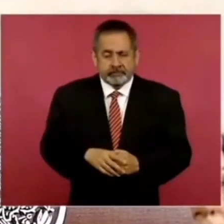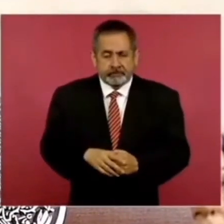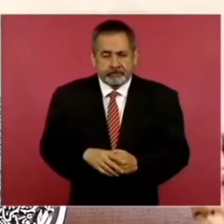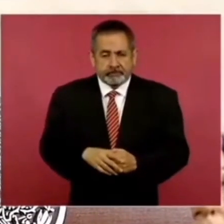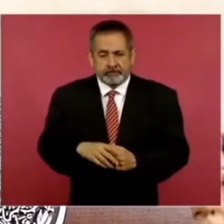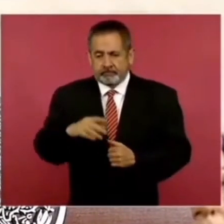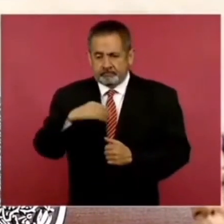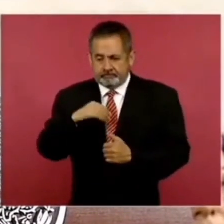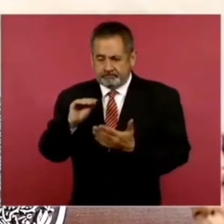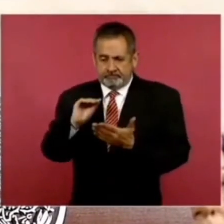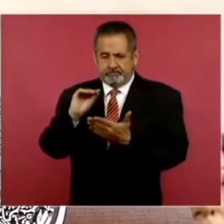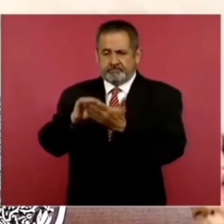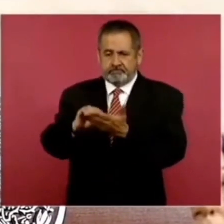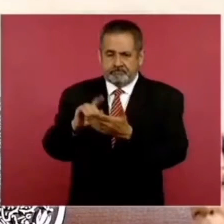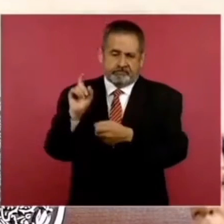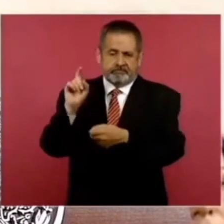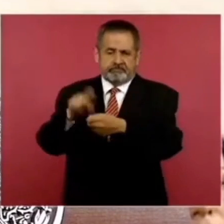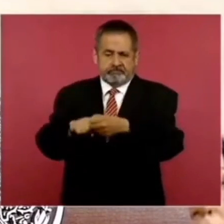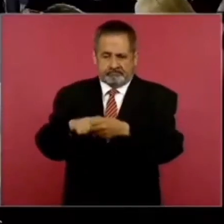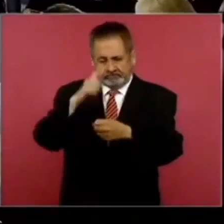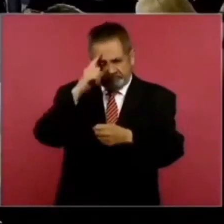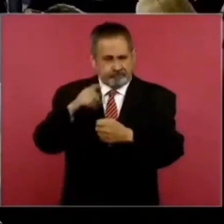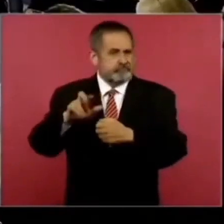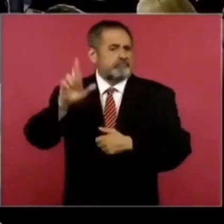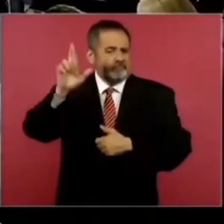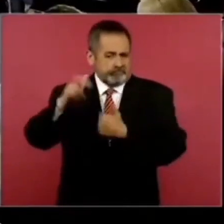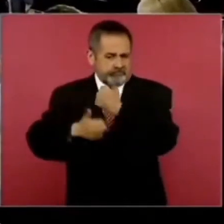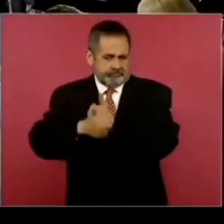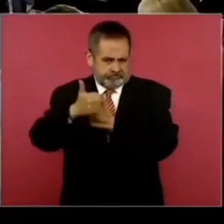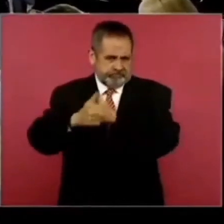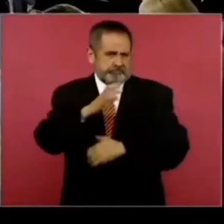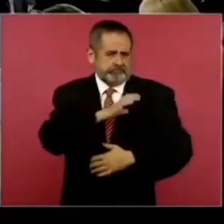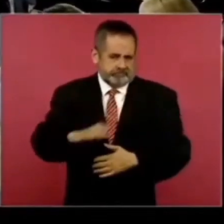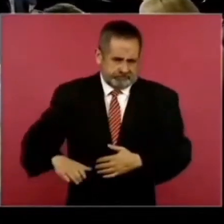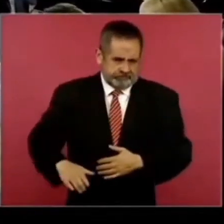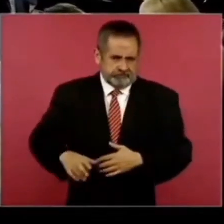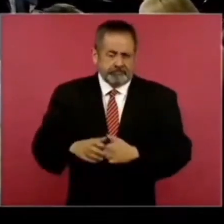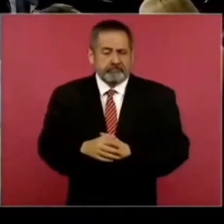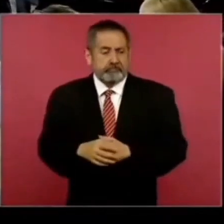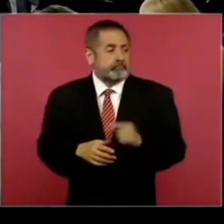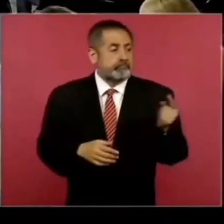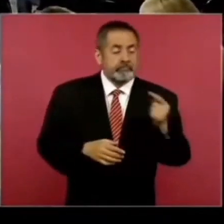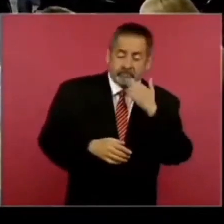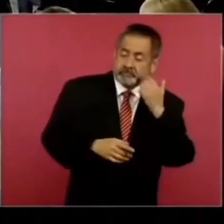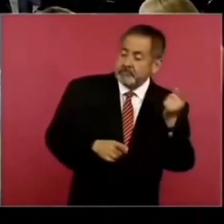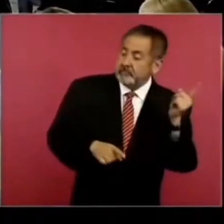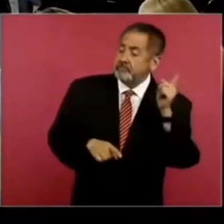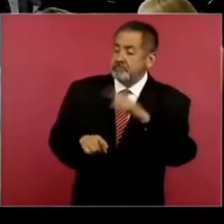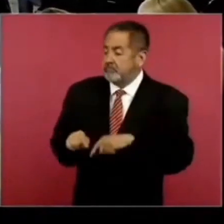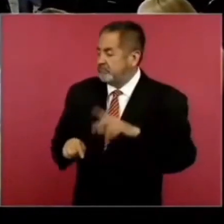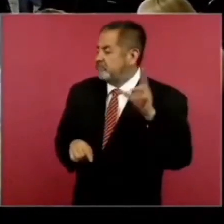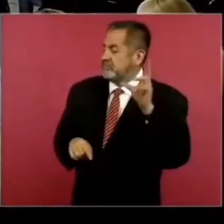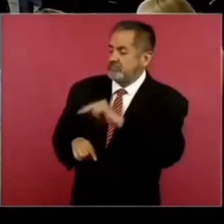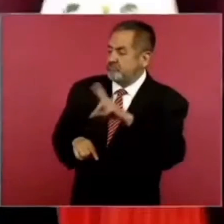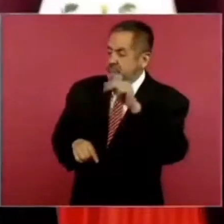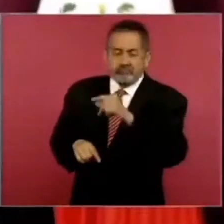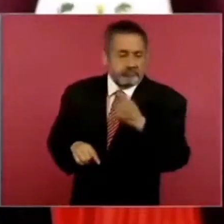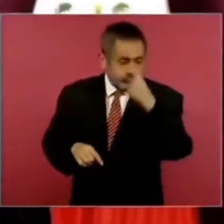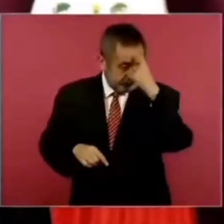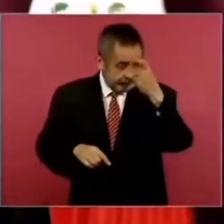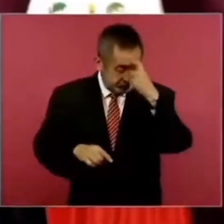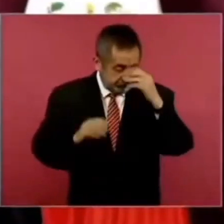no pudiera inscribirme por antecedentes penales, me